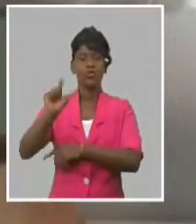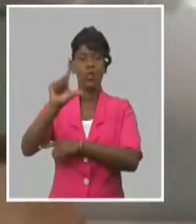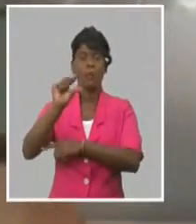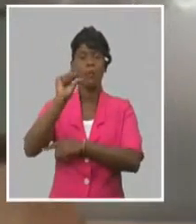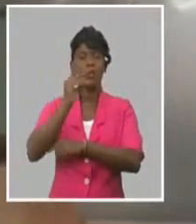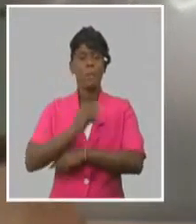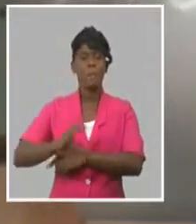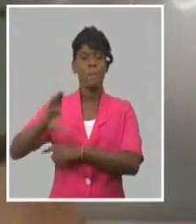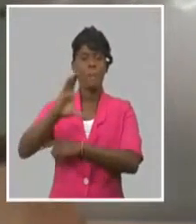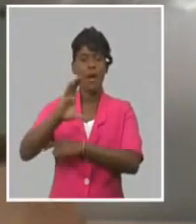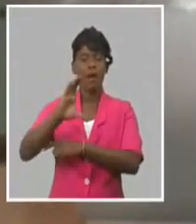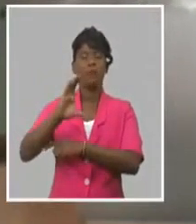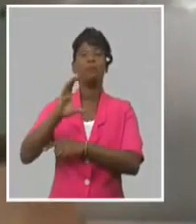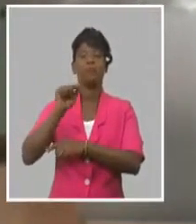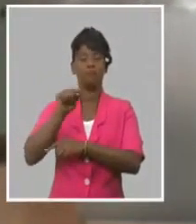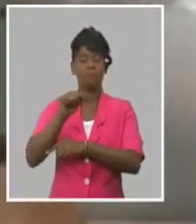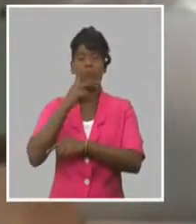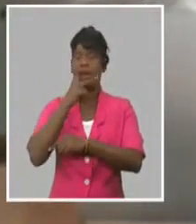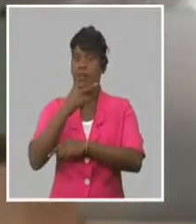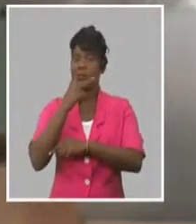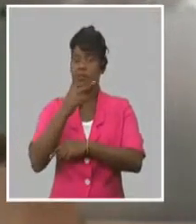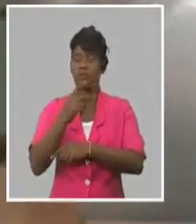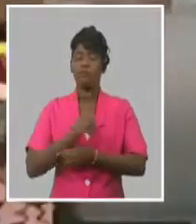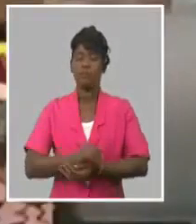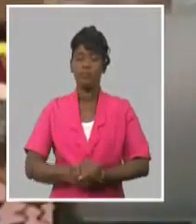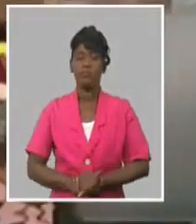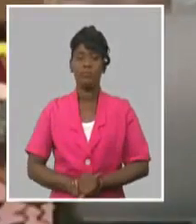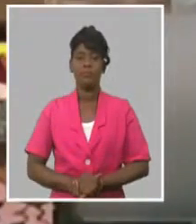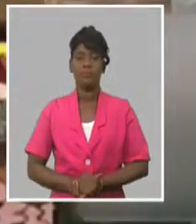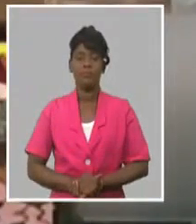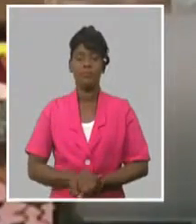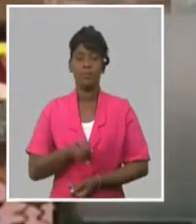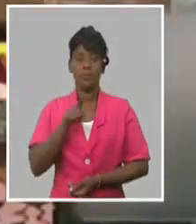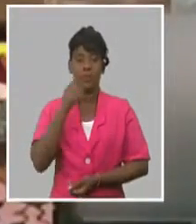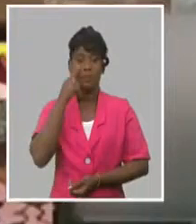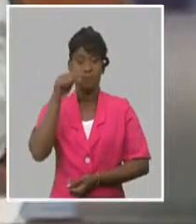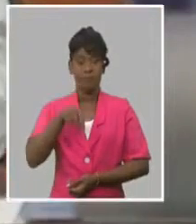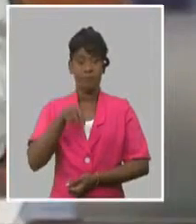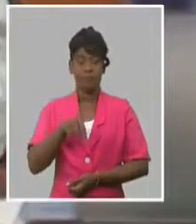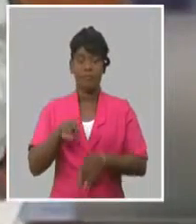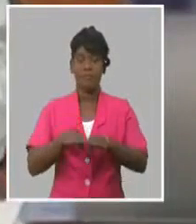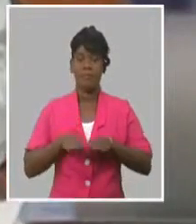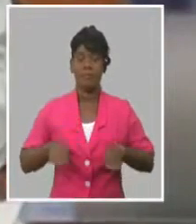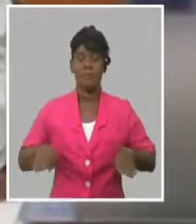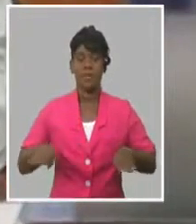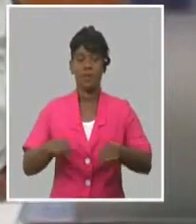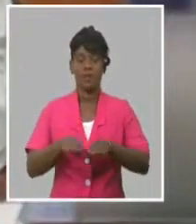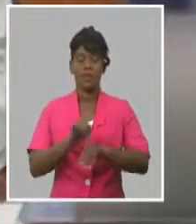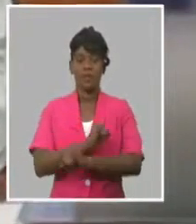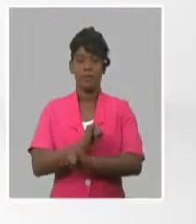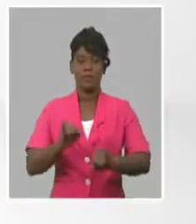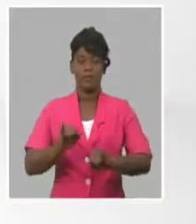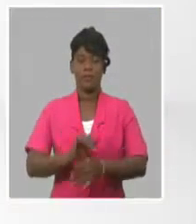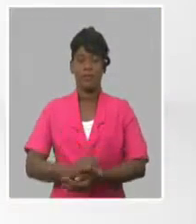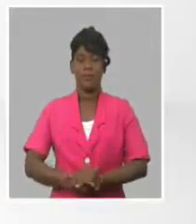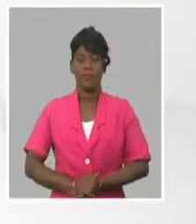poder adquisitivo, entre muchos otros beneficios. Usted lo vio aquí, en la Mesa